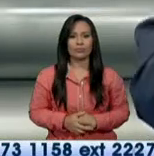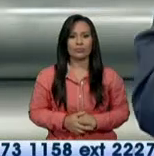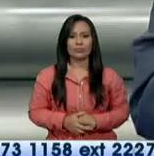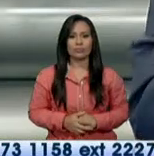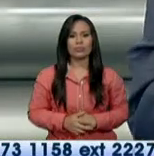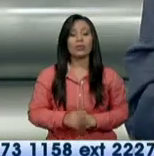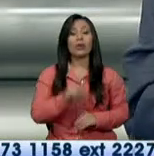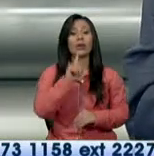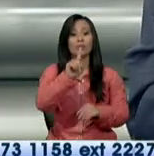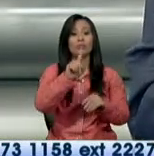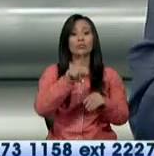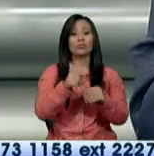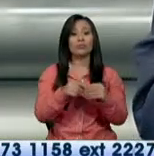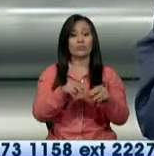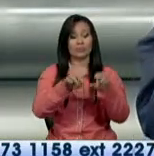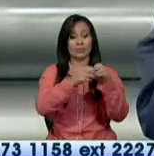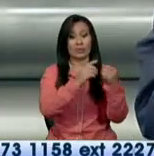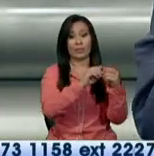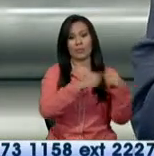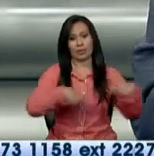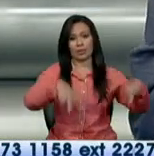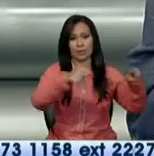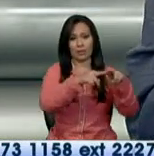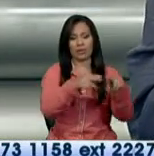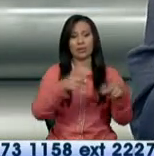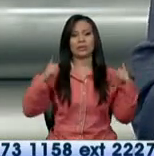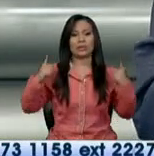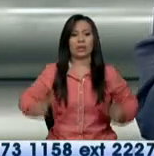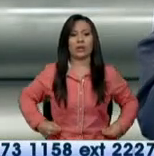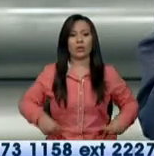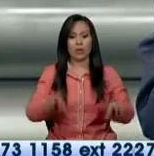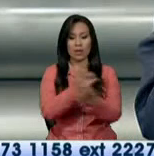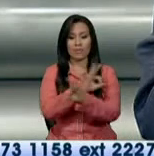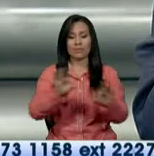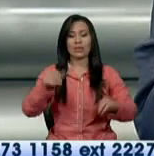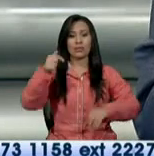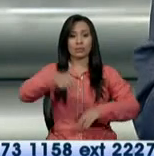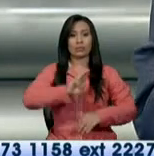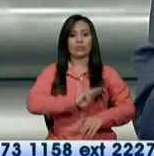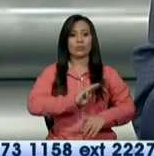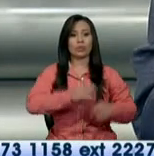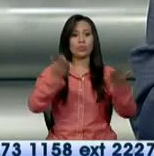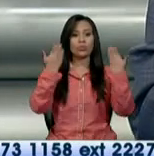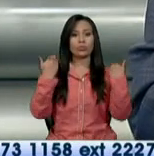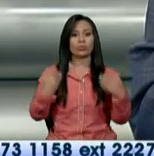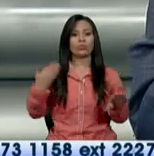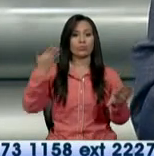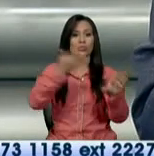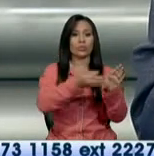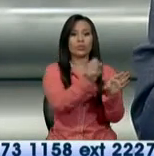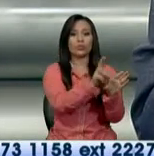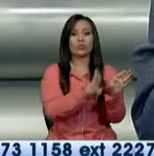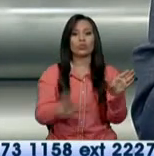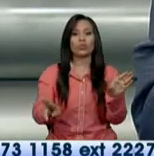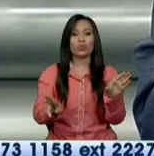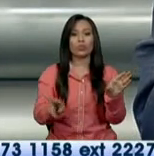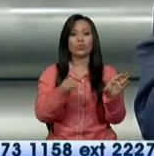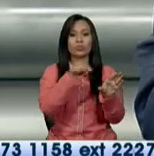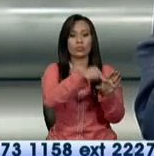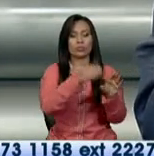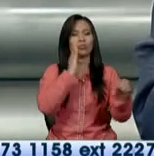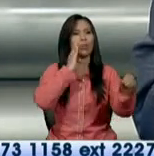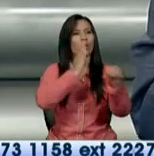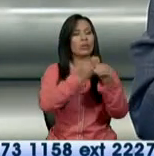Una brigada del Departamento de Salud e Higiene del municipio de Guayaquil acudió hasta el sector del sur de la ciudad, un sector del sur de la ciudad con